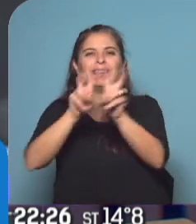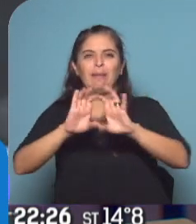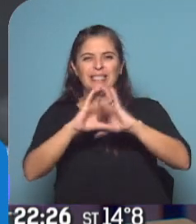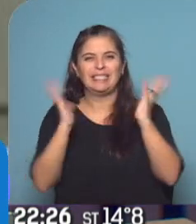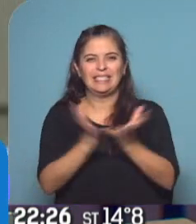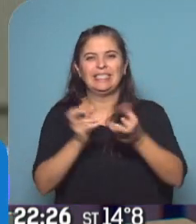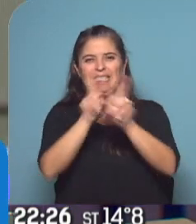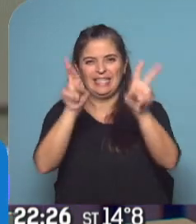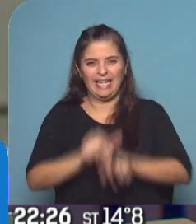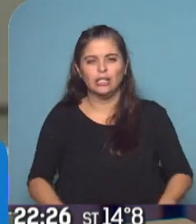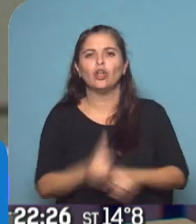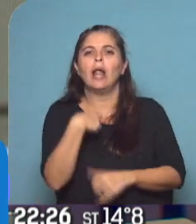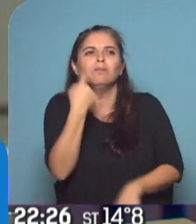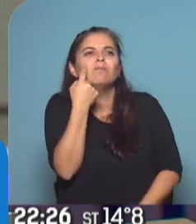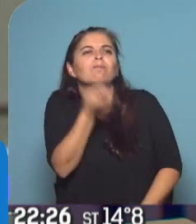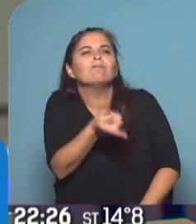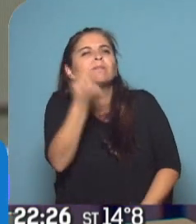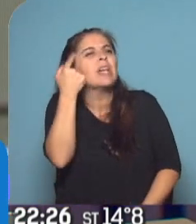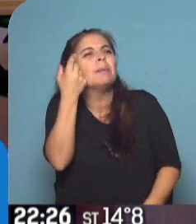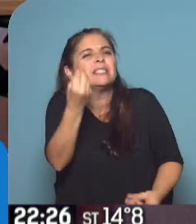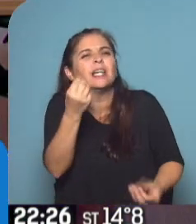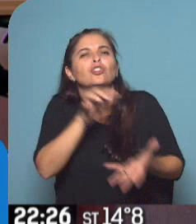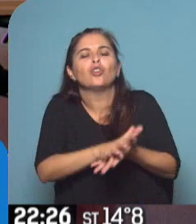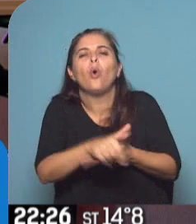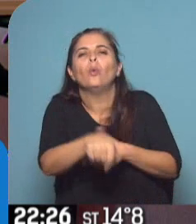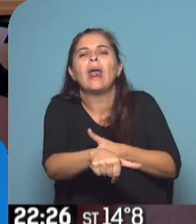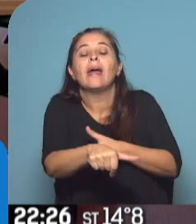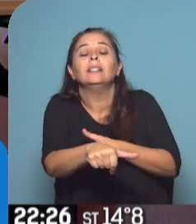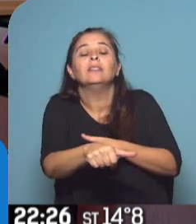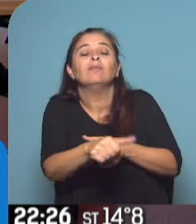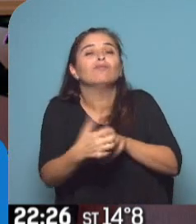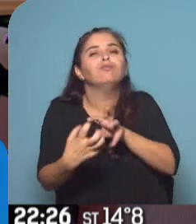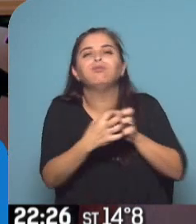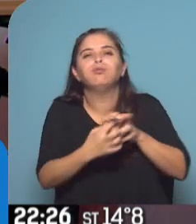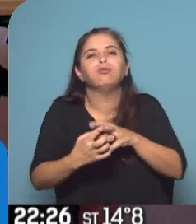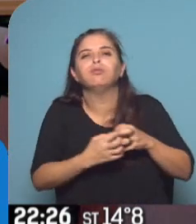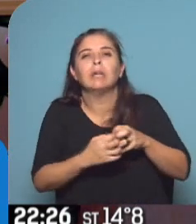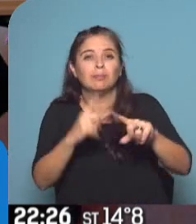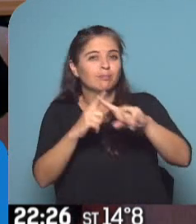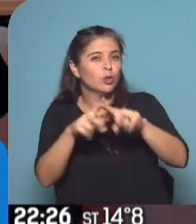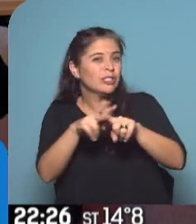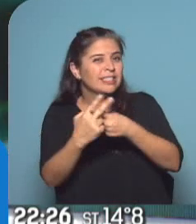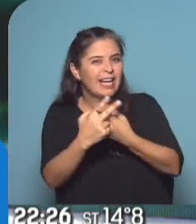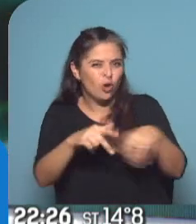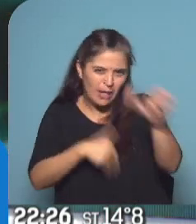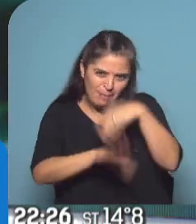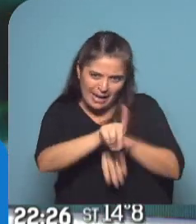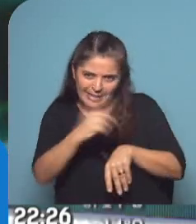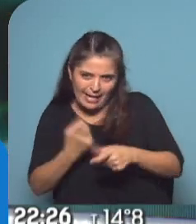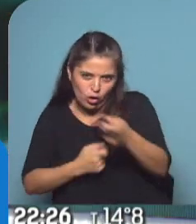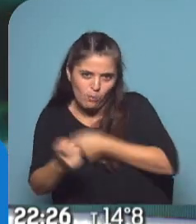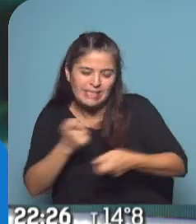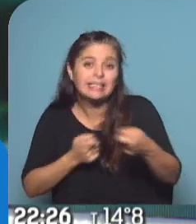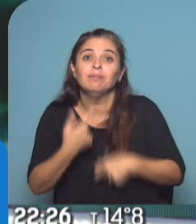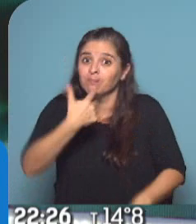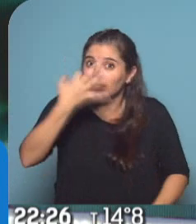como ves esta pelea más tecnológica que comercial por lo que ha ocurrido en los últimos días bueno sino el capítulo